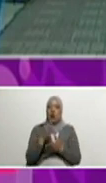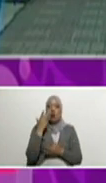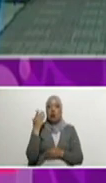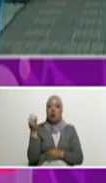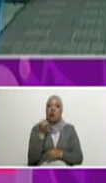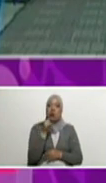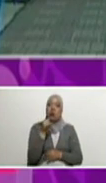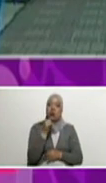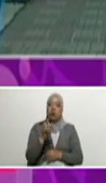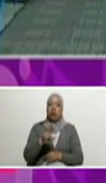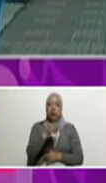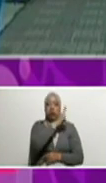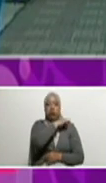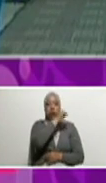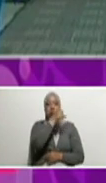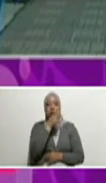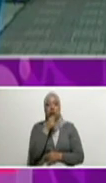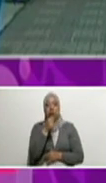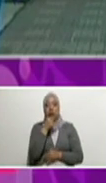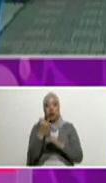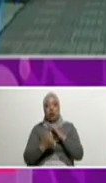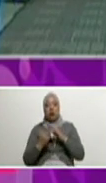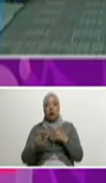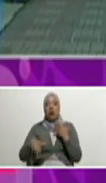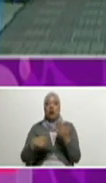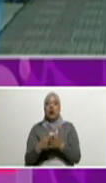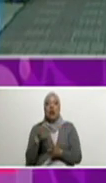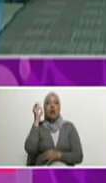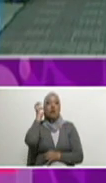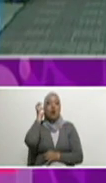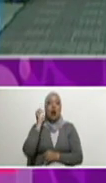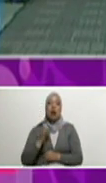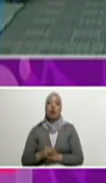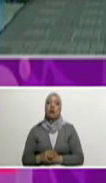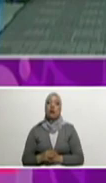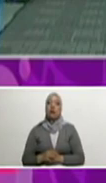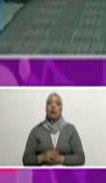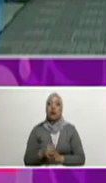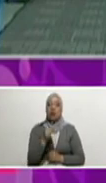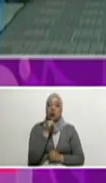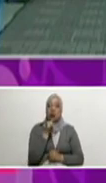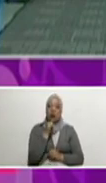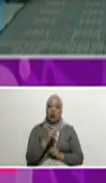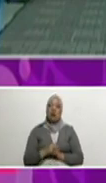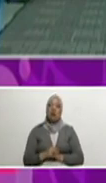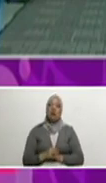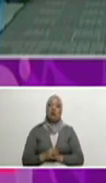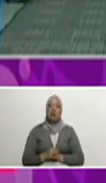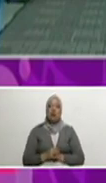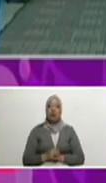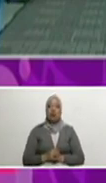Gutiérrez, gerente general del Instituto Nacional de la Mujer. Adelante, Gabriela.